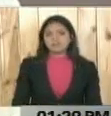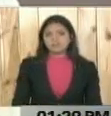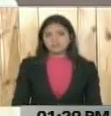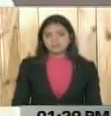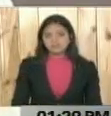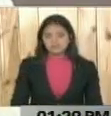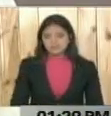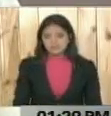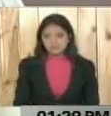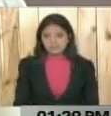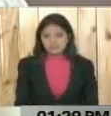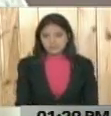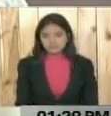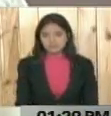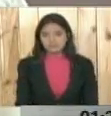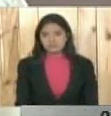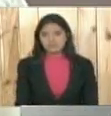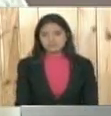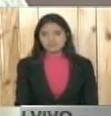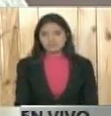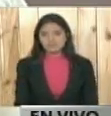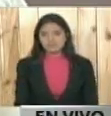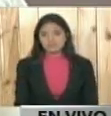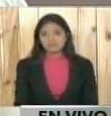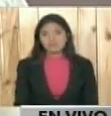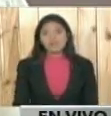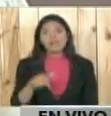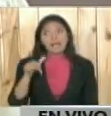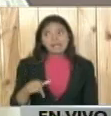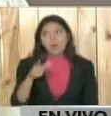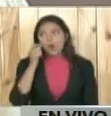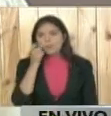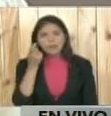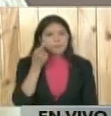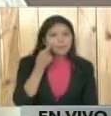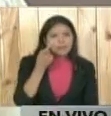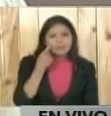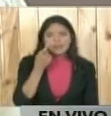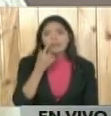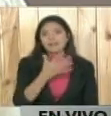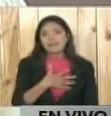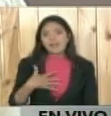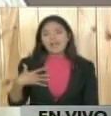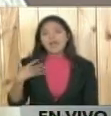pueblos. Aquí está el comandante pendiente de comunicarse con ese